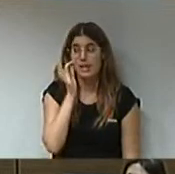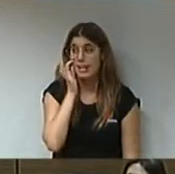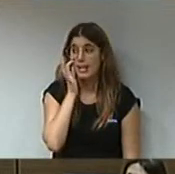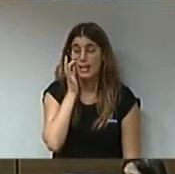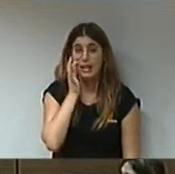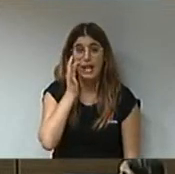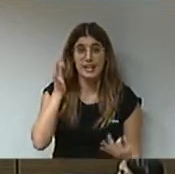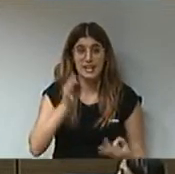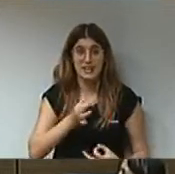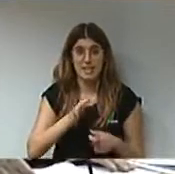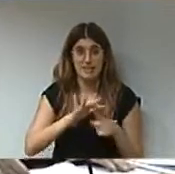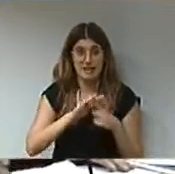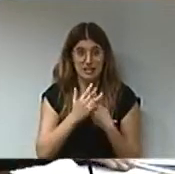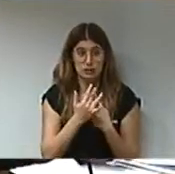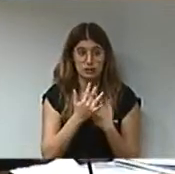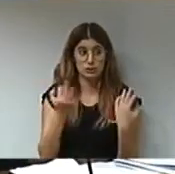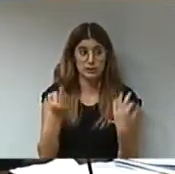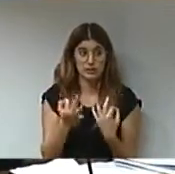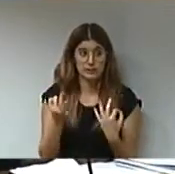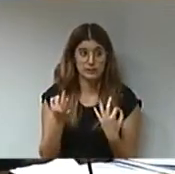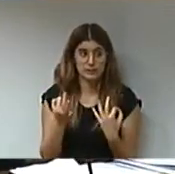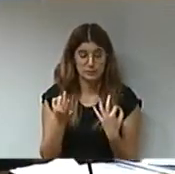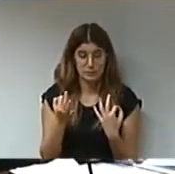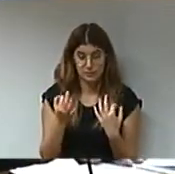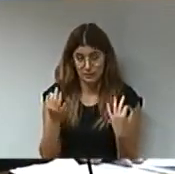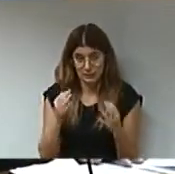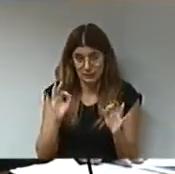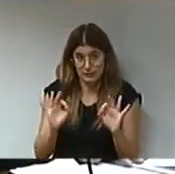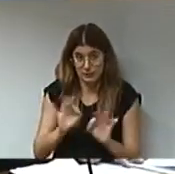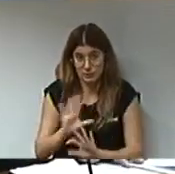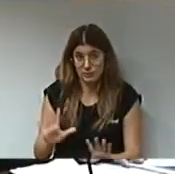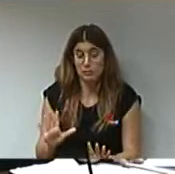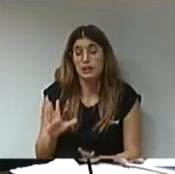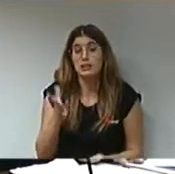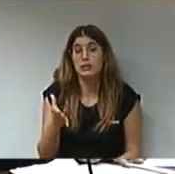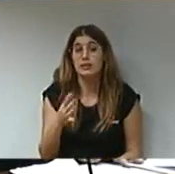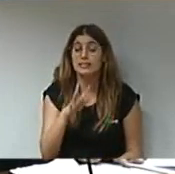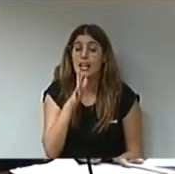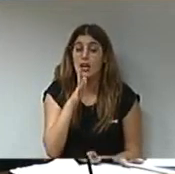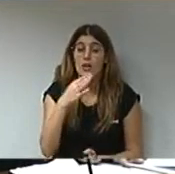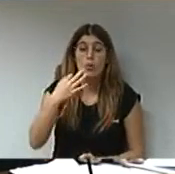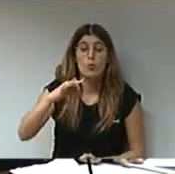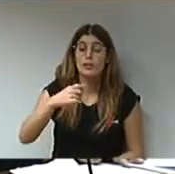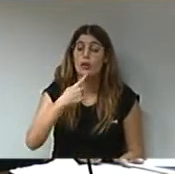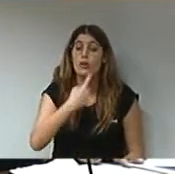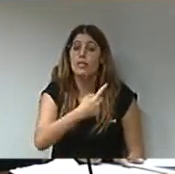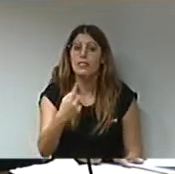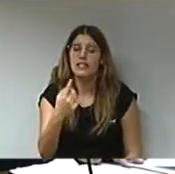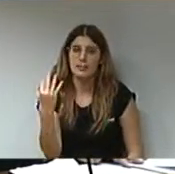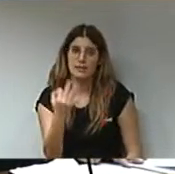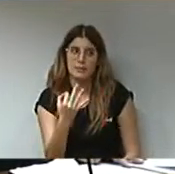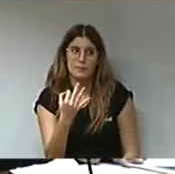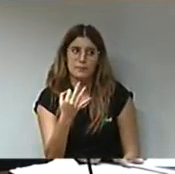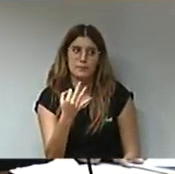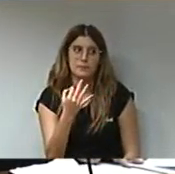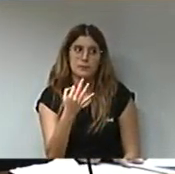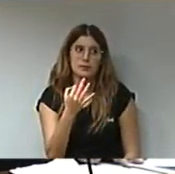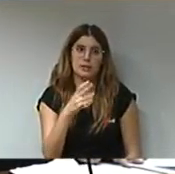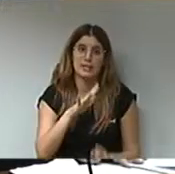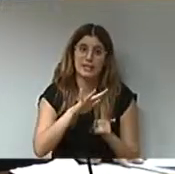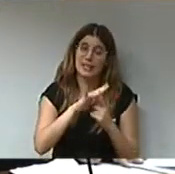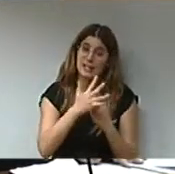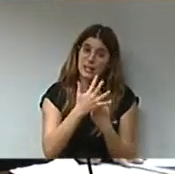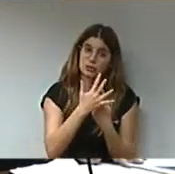la realidad de los hechos es la que es. Y en ese sentido lo único que tengo que decirle es que el